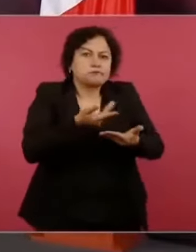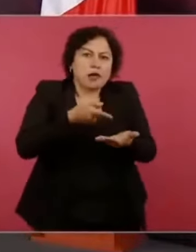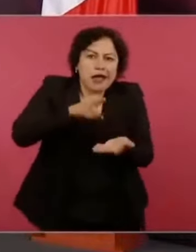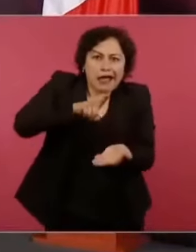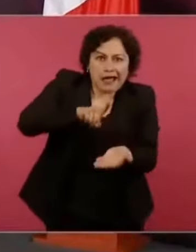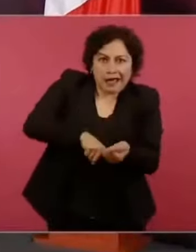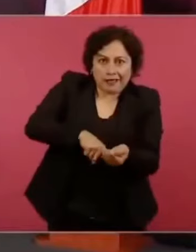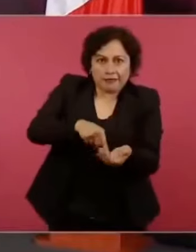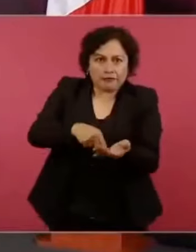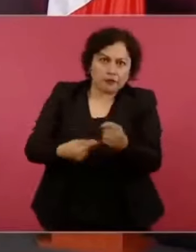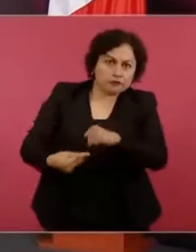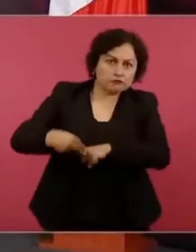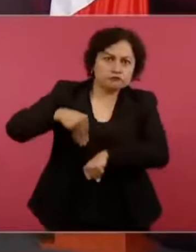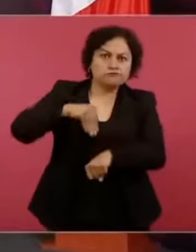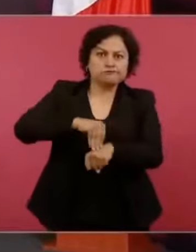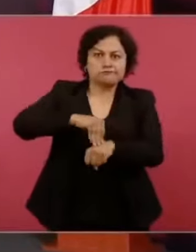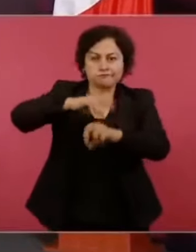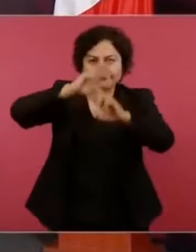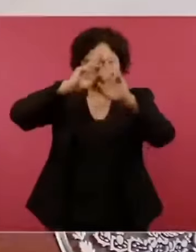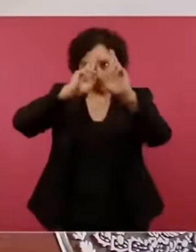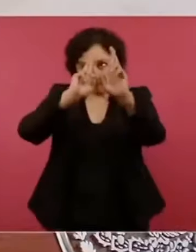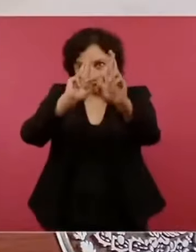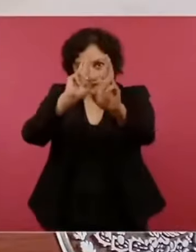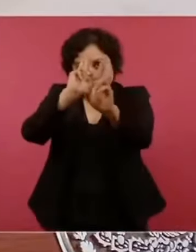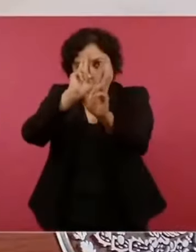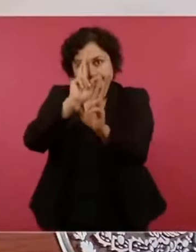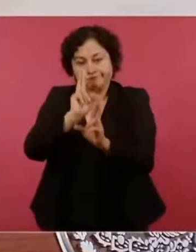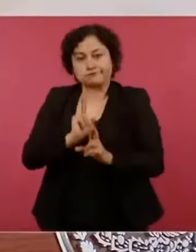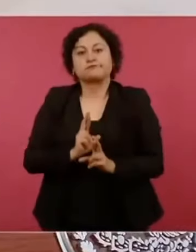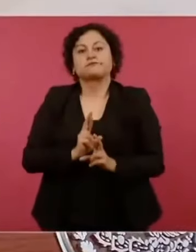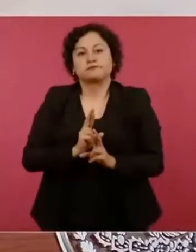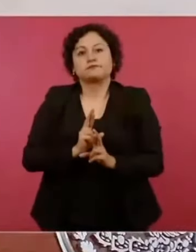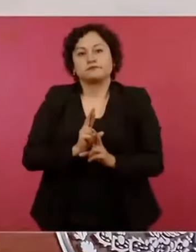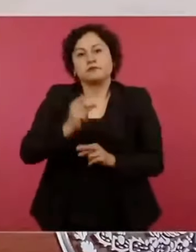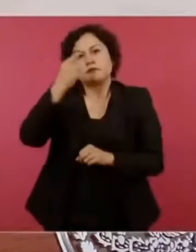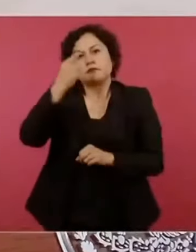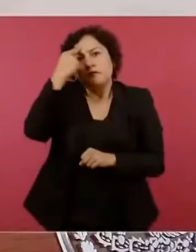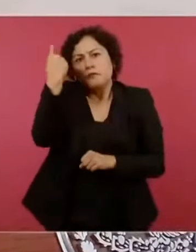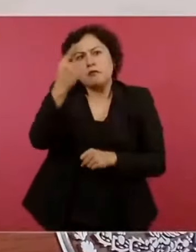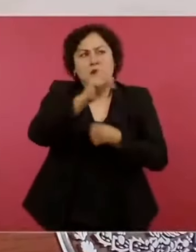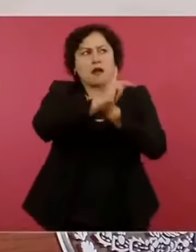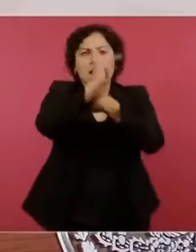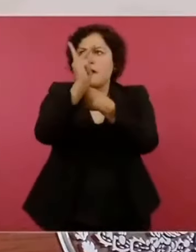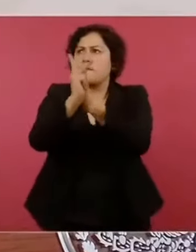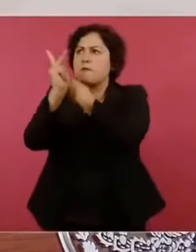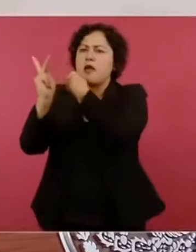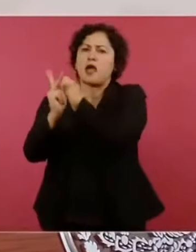principios del respeto a nuestras soberanías.